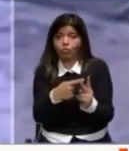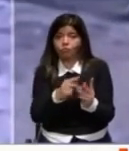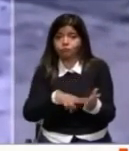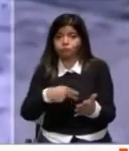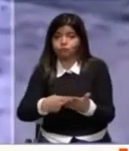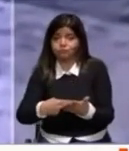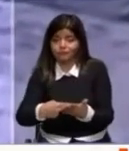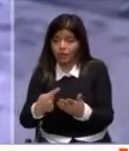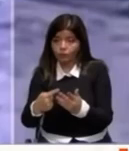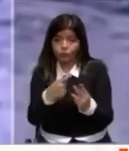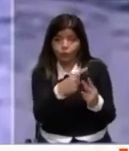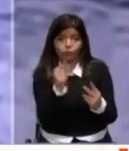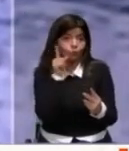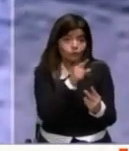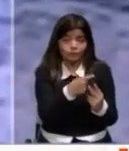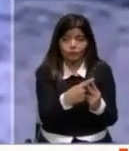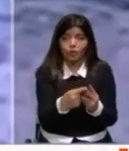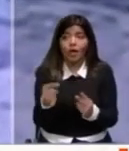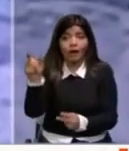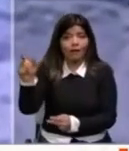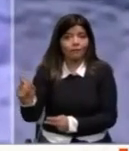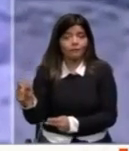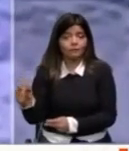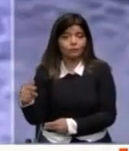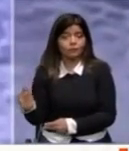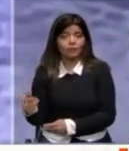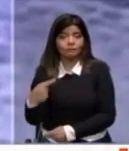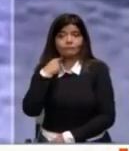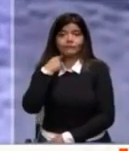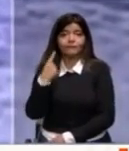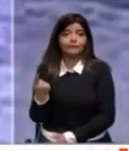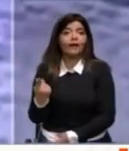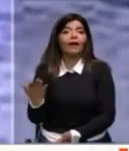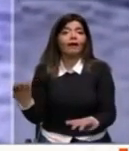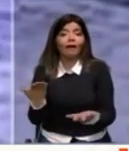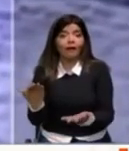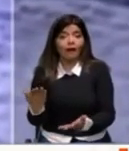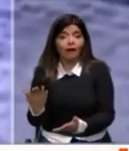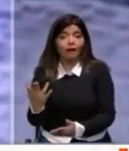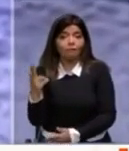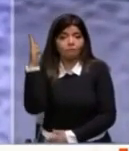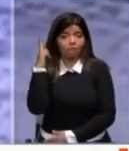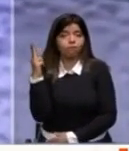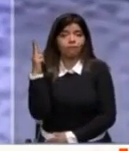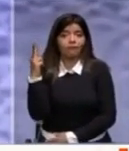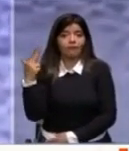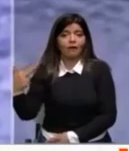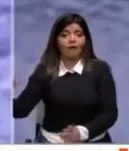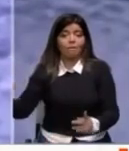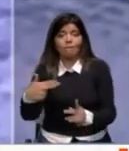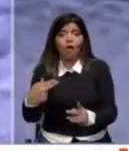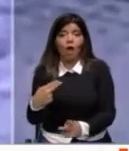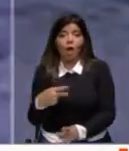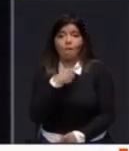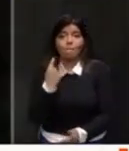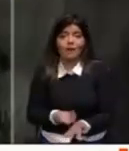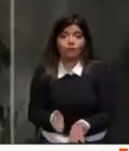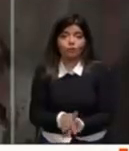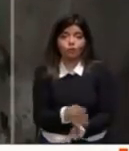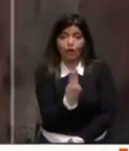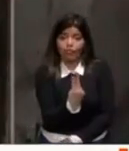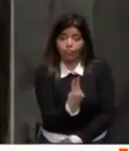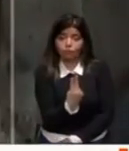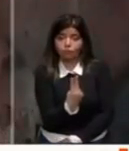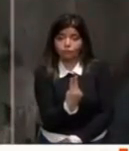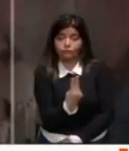Todo indica que la persona que era la víctima de estos delincuentes terminó usando un arma de fuego y mató a dos de ellos.